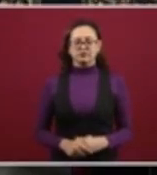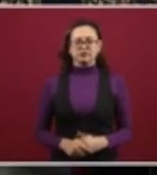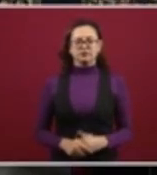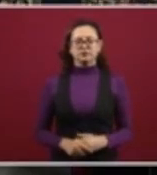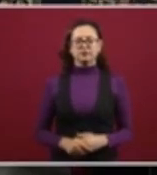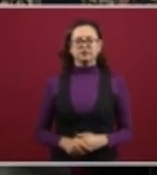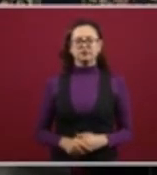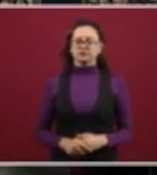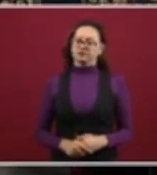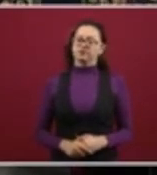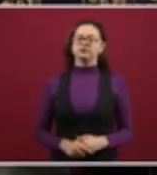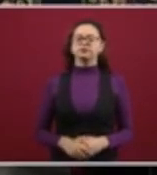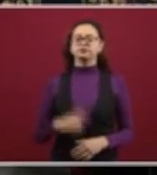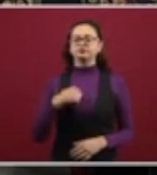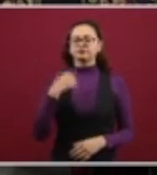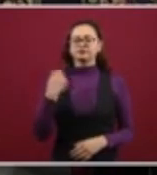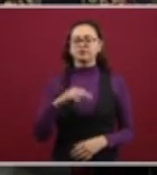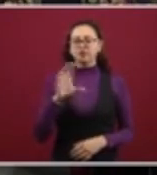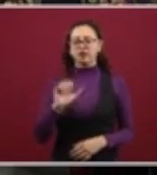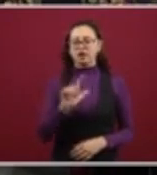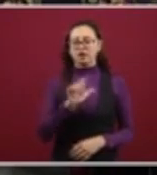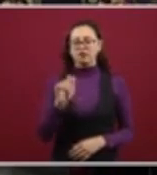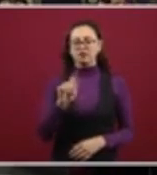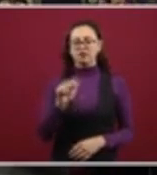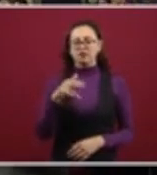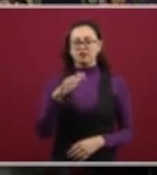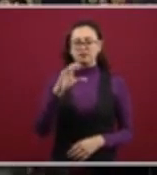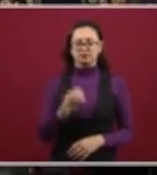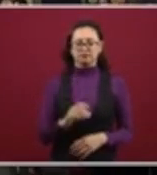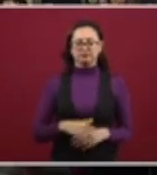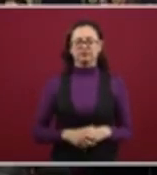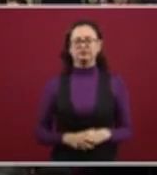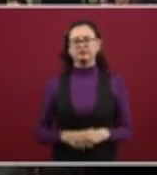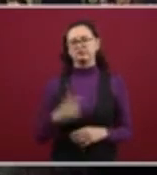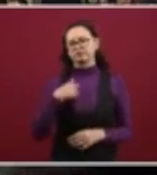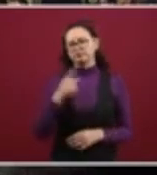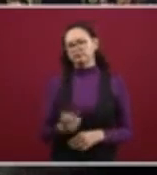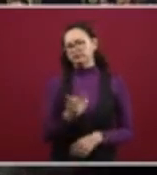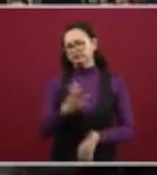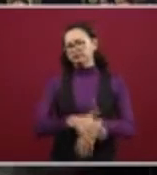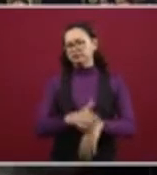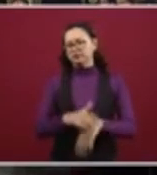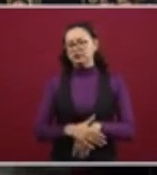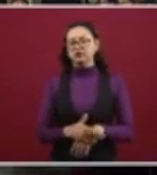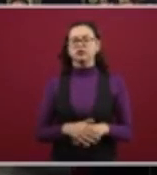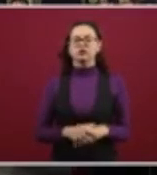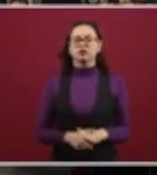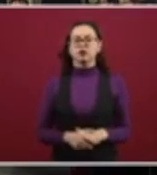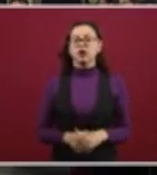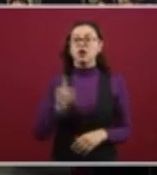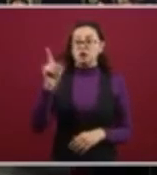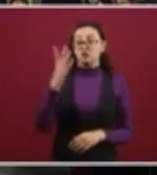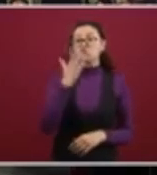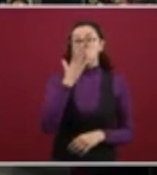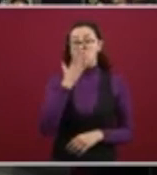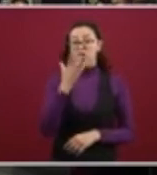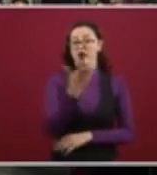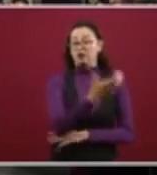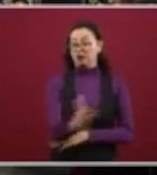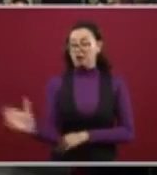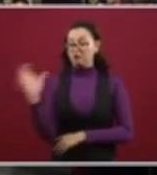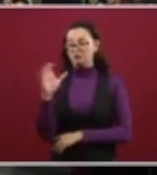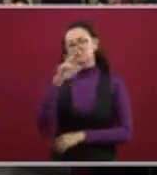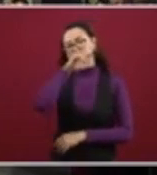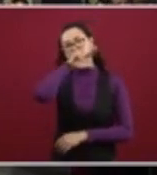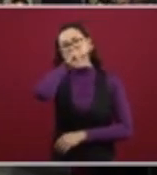Soy Cayetano Lucero, de Vigilia, Sonora. Pues existe una preocupación de los productores de Sonora porque todavía